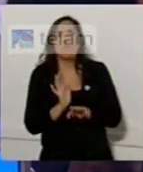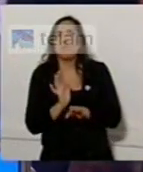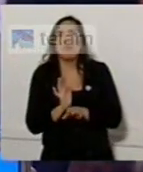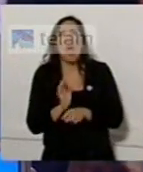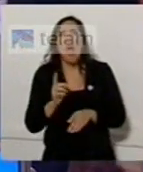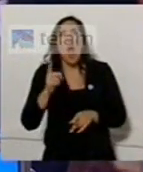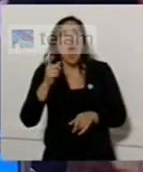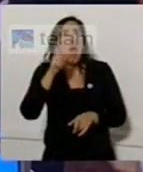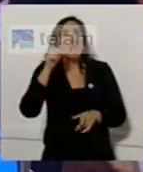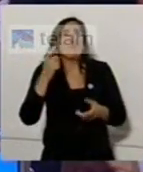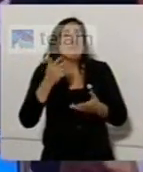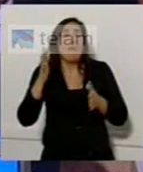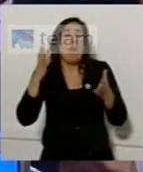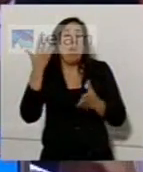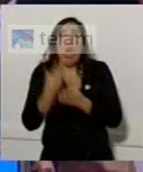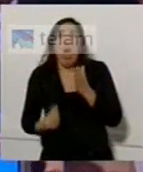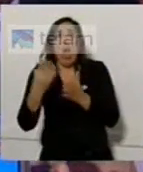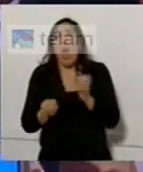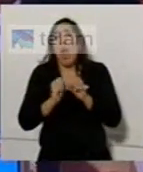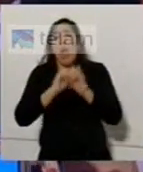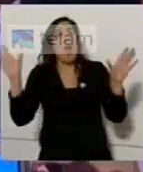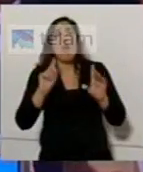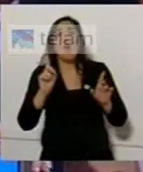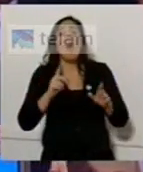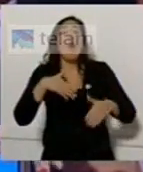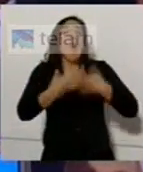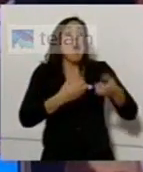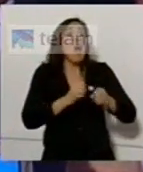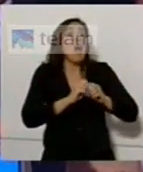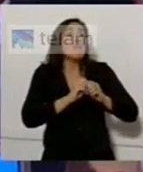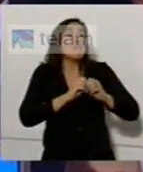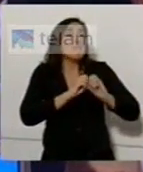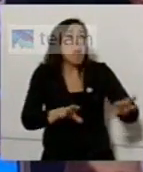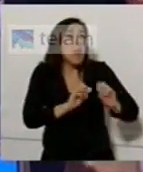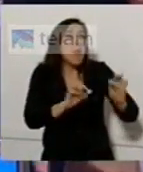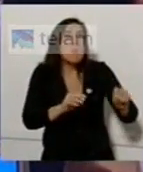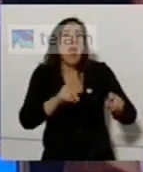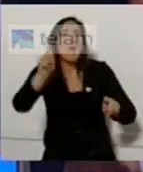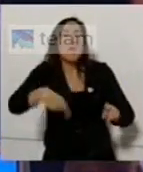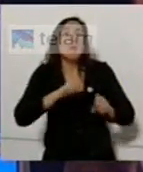mentira. Cuando las cosas empeoran, empeoran para todos. Y si no,